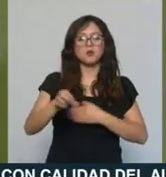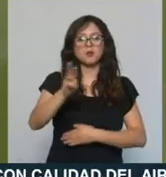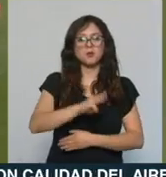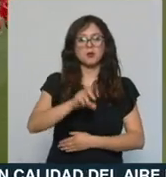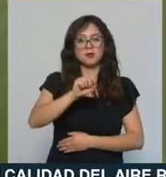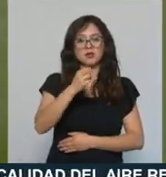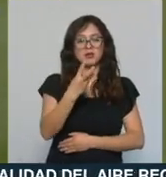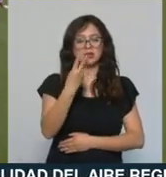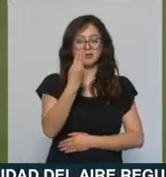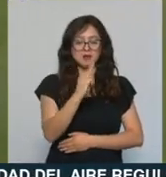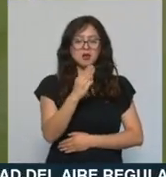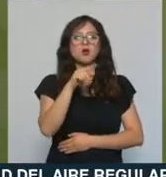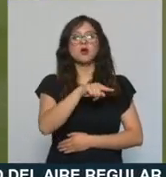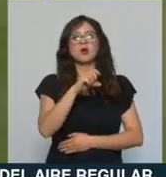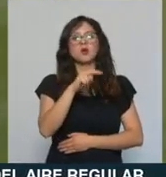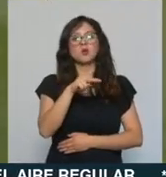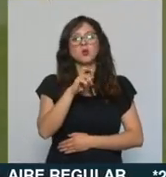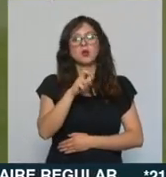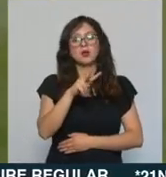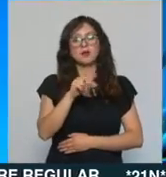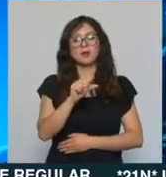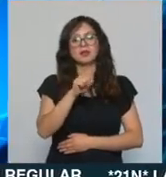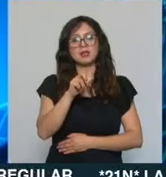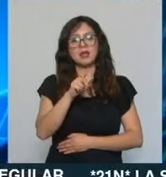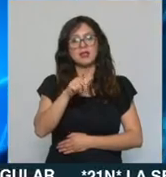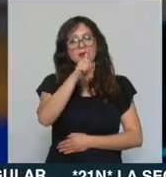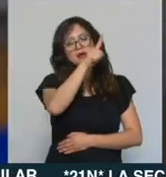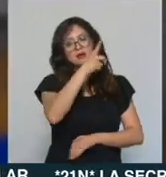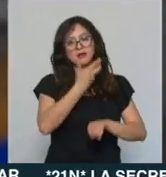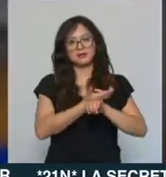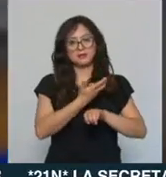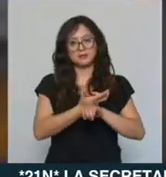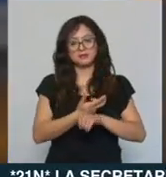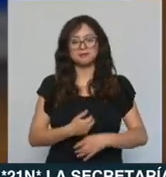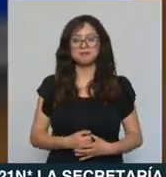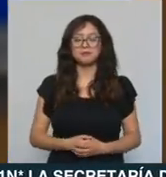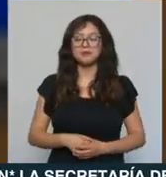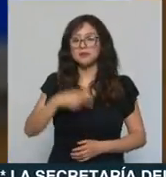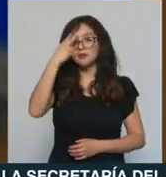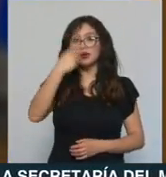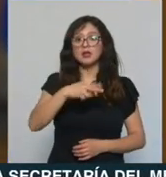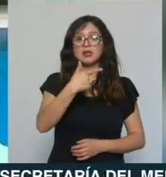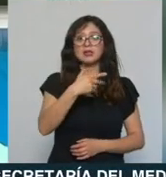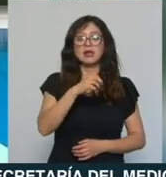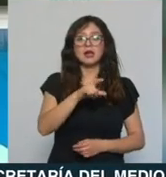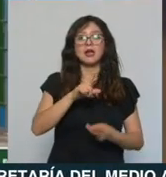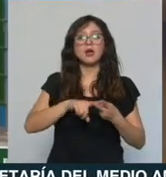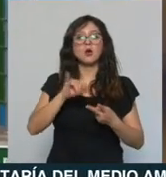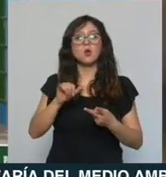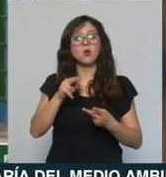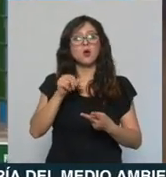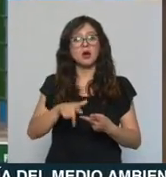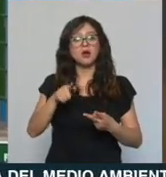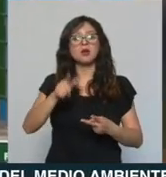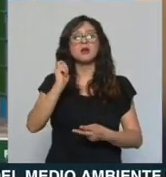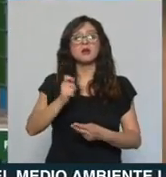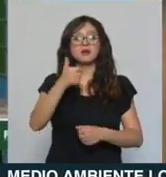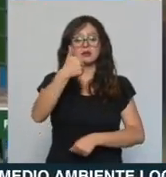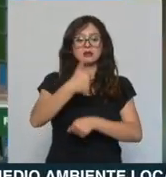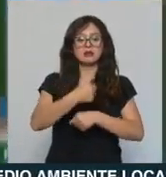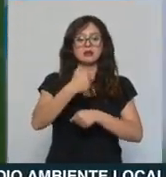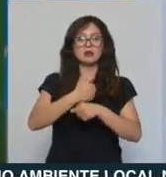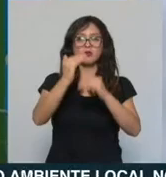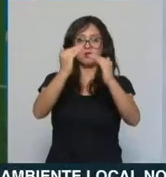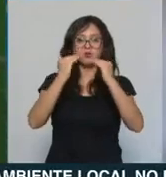contra Nueva Zelanda en Nueva Jersey, Estados Unidos. Los mexicanos Yael Castillo y Juan Celaya concluyeron en la sexta posición de los